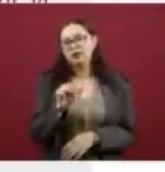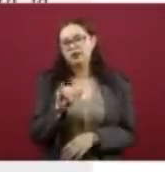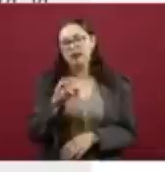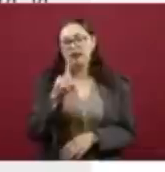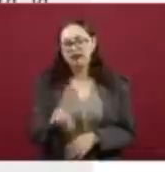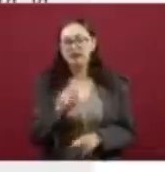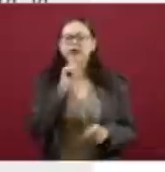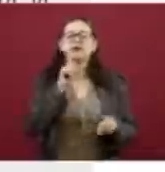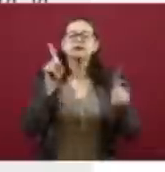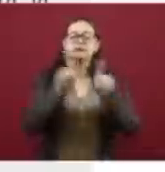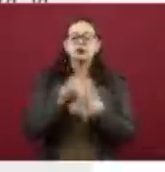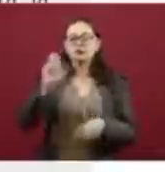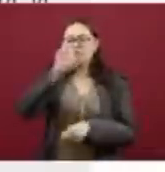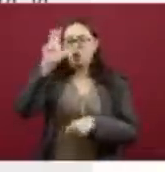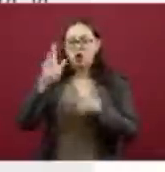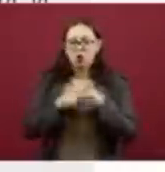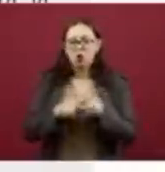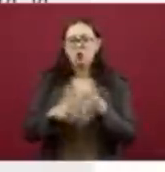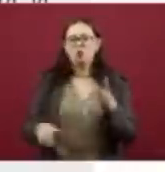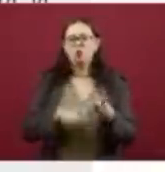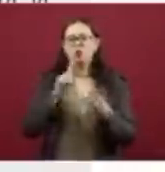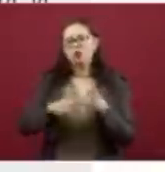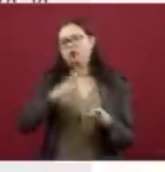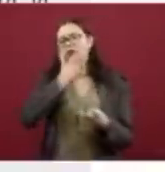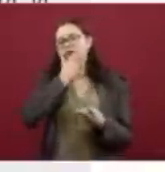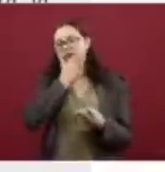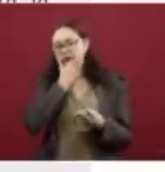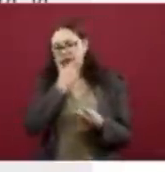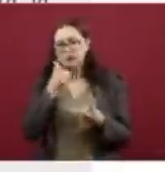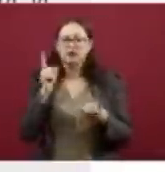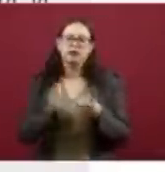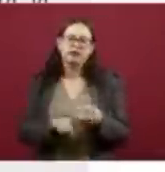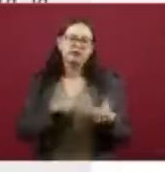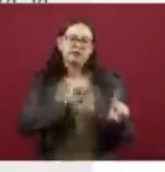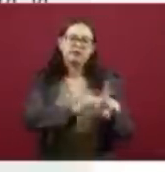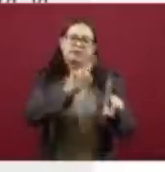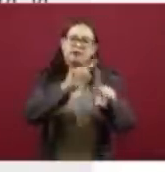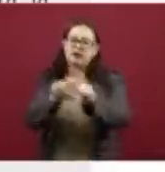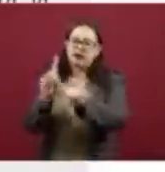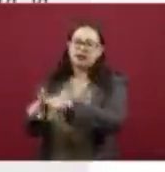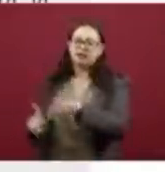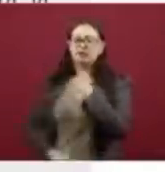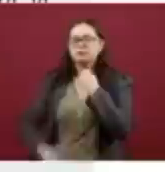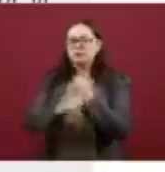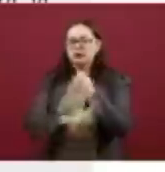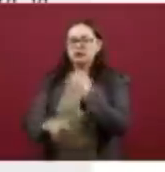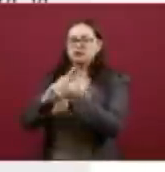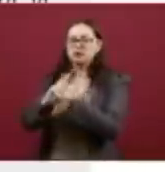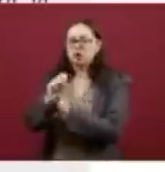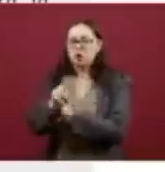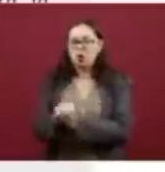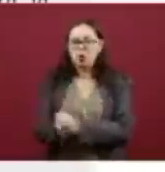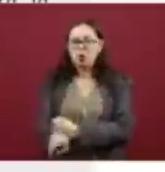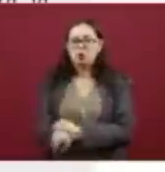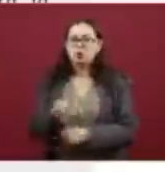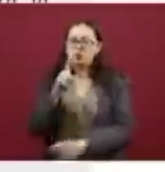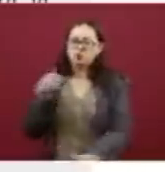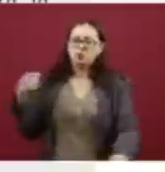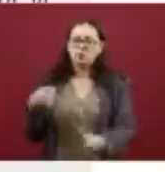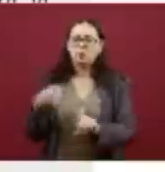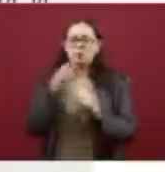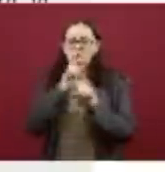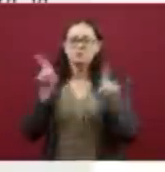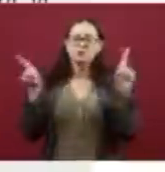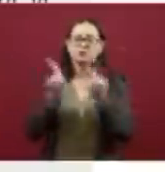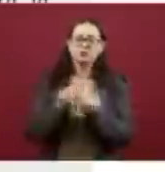con la Unión Europea, con la Embajada Británica, con las distintas agencias de la Organización de Naciones Unidas y en particular con los